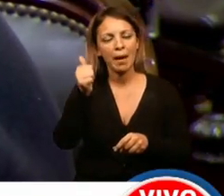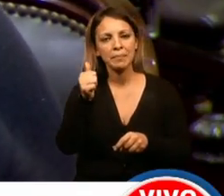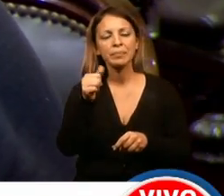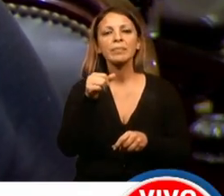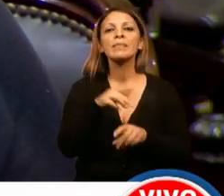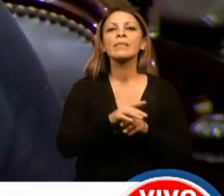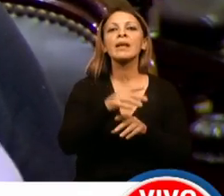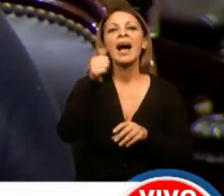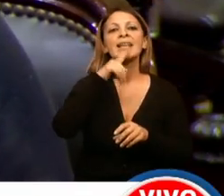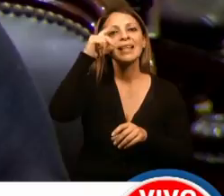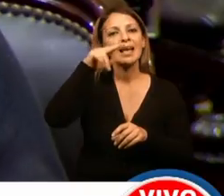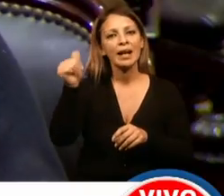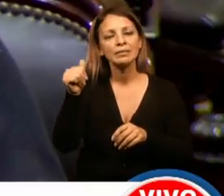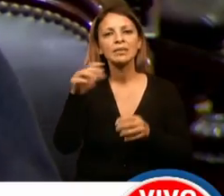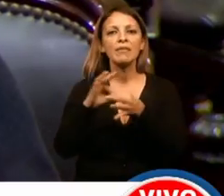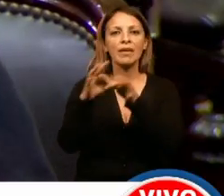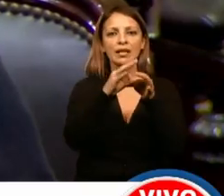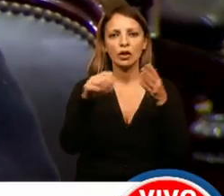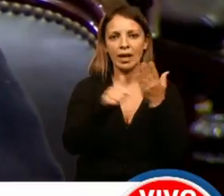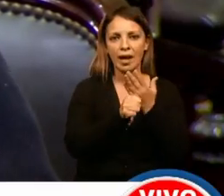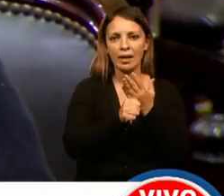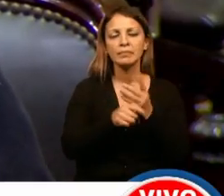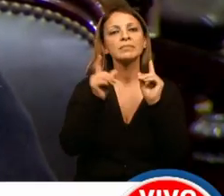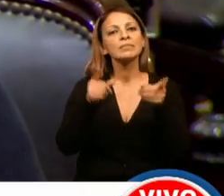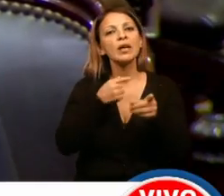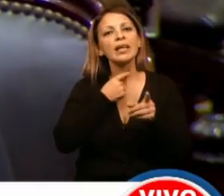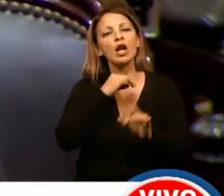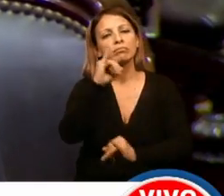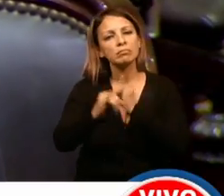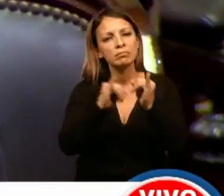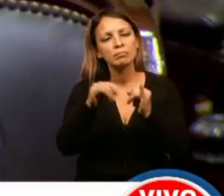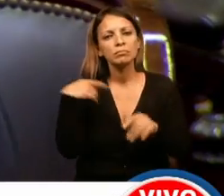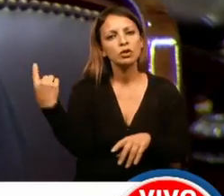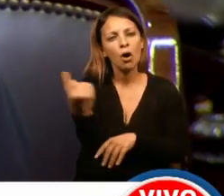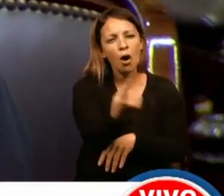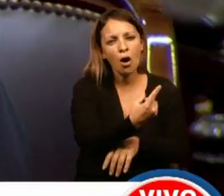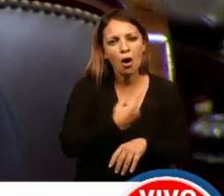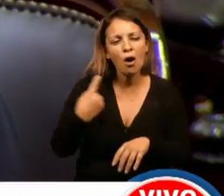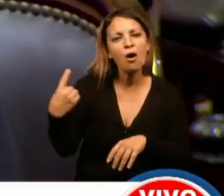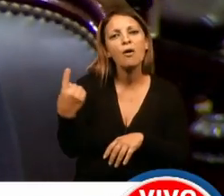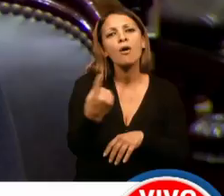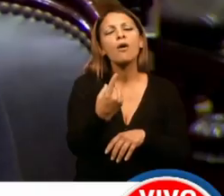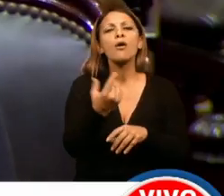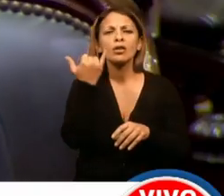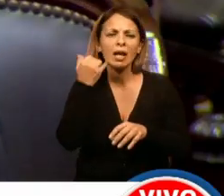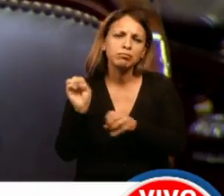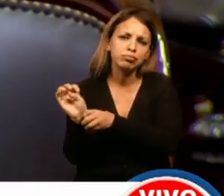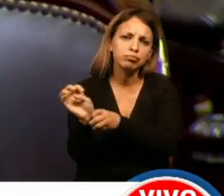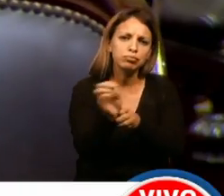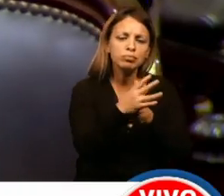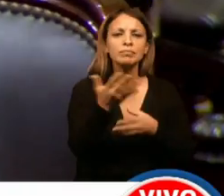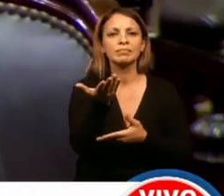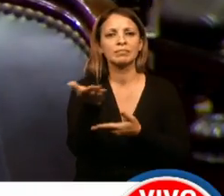bajó a tierra federación de la carne quiero manifestar señor presidente que hemos compartido este proyecto